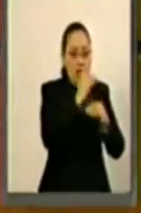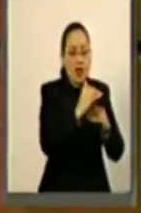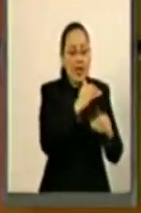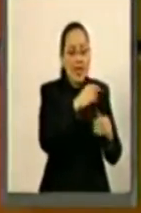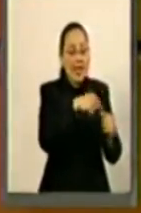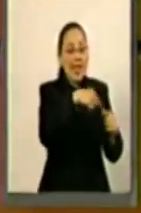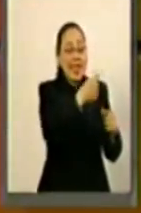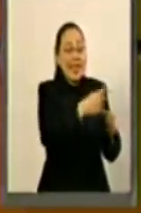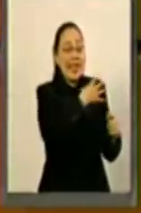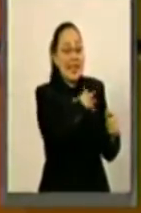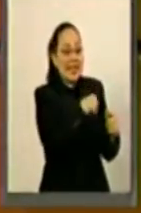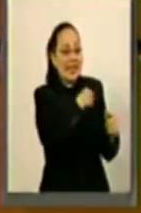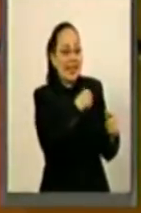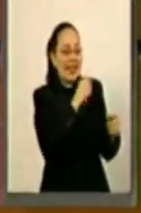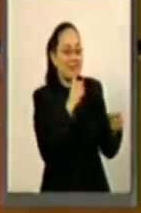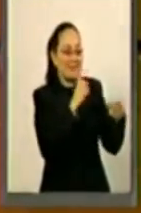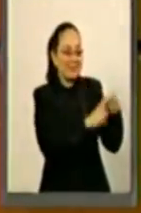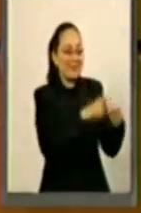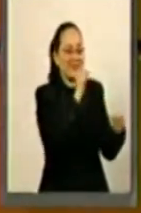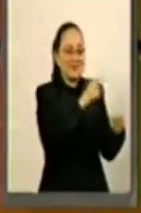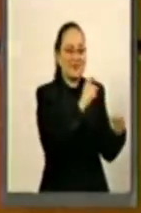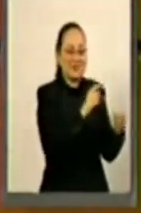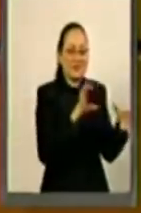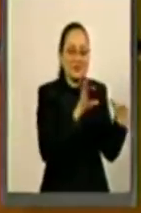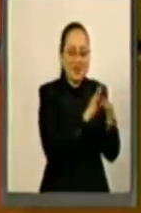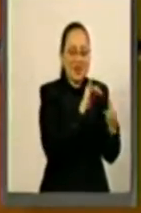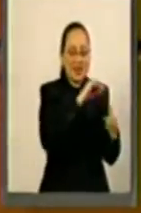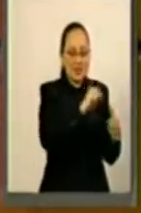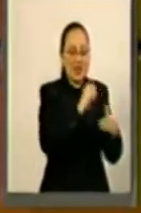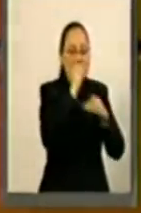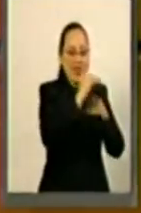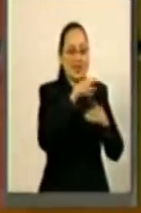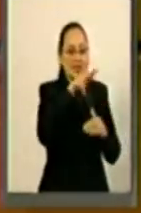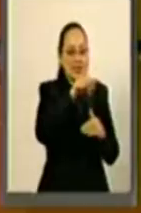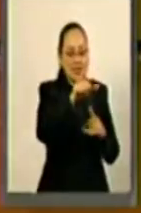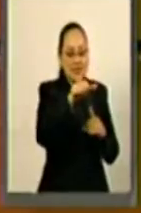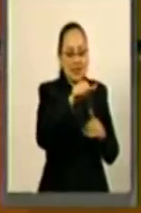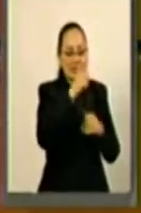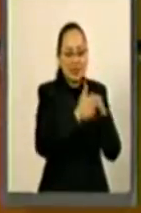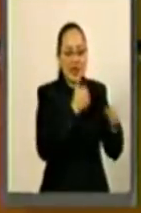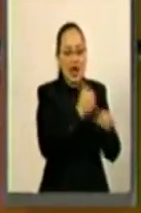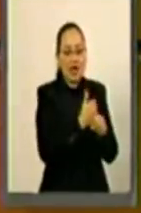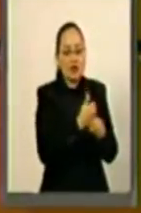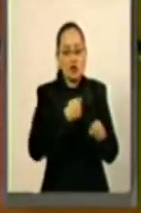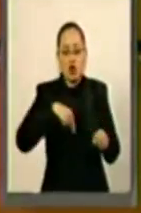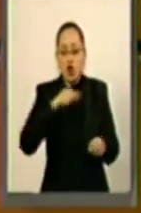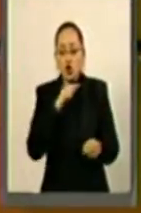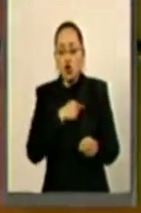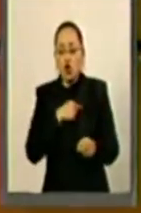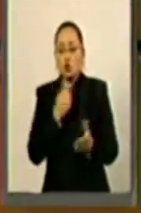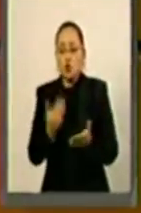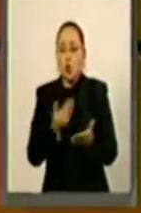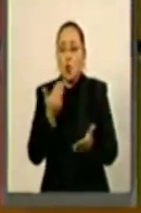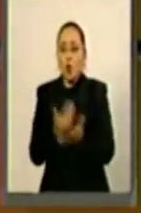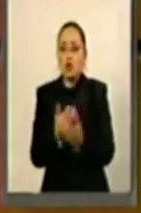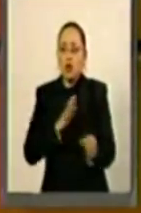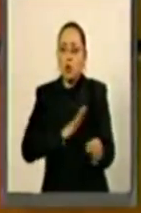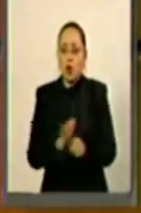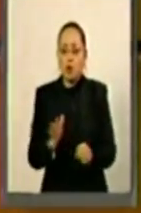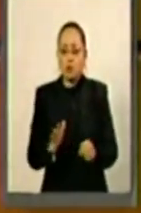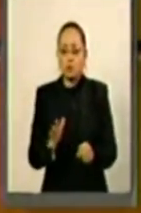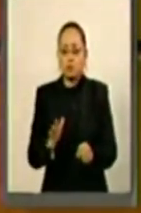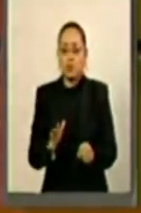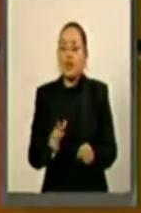hijas de derechohabientes hasta los 16 años. Los proponentes consideramos que es importante evitar